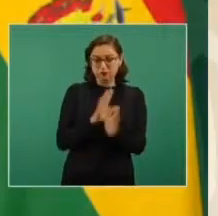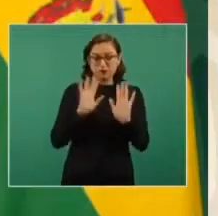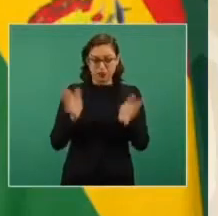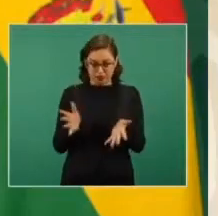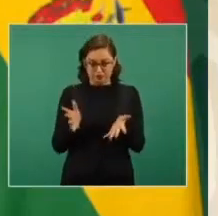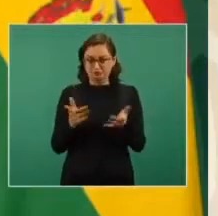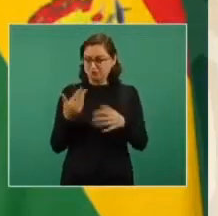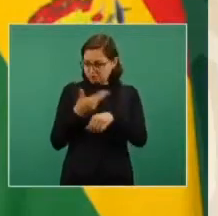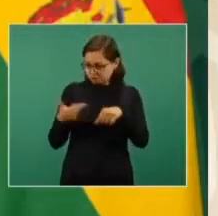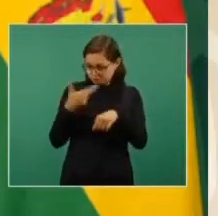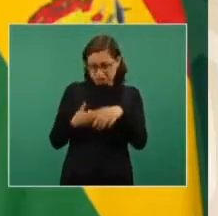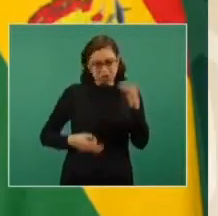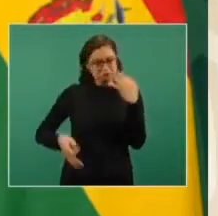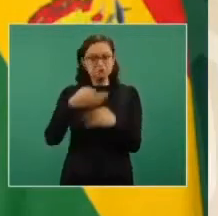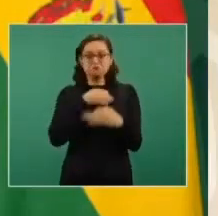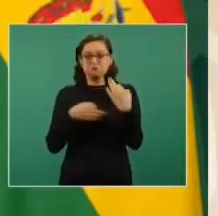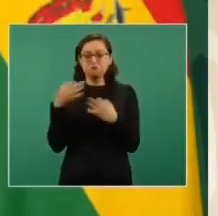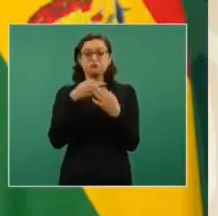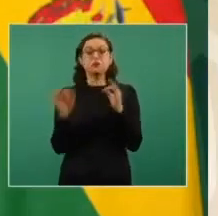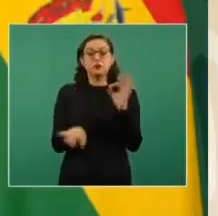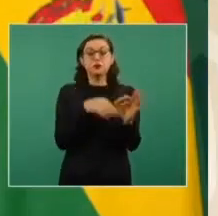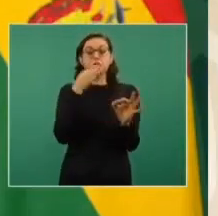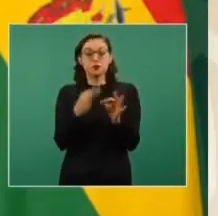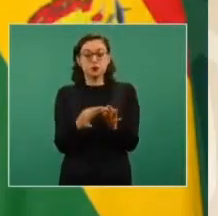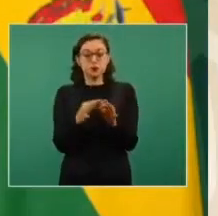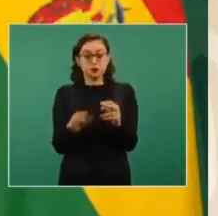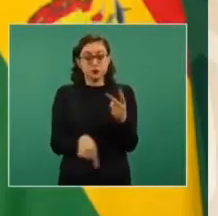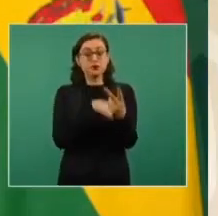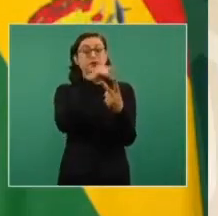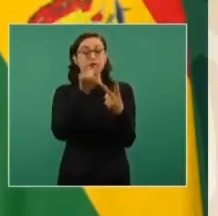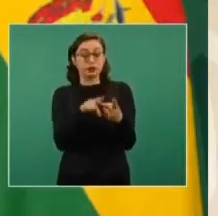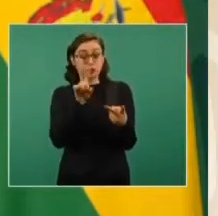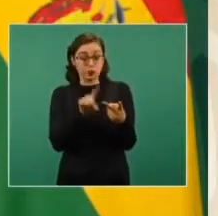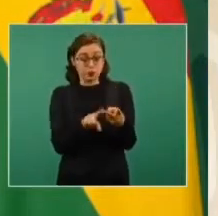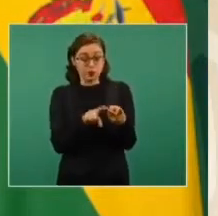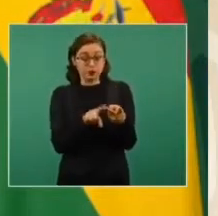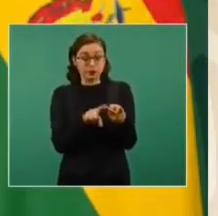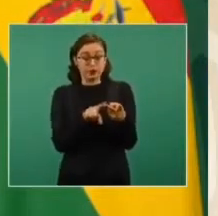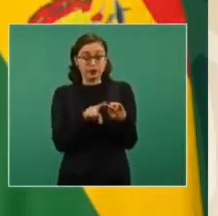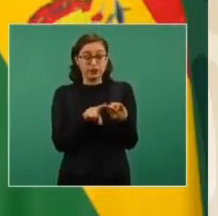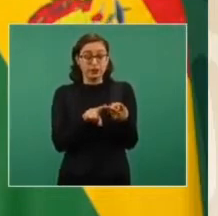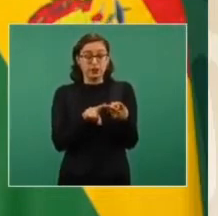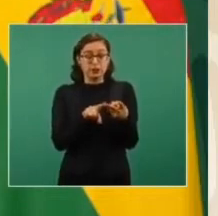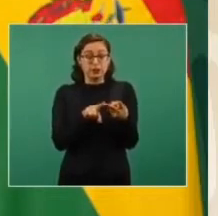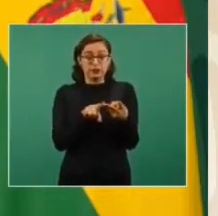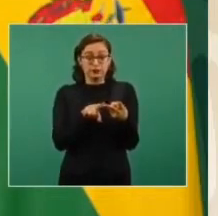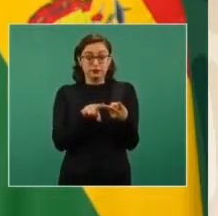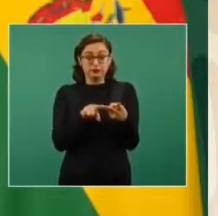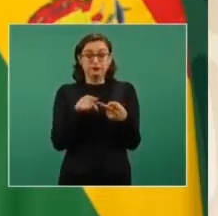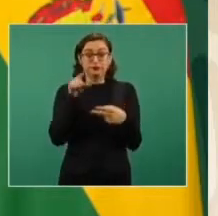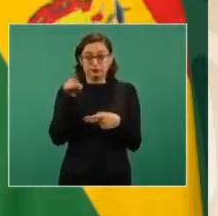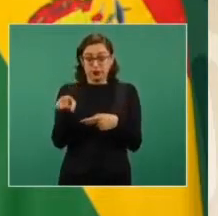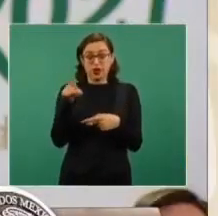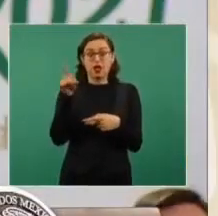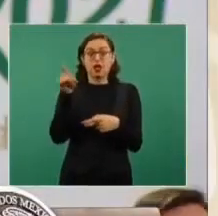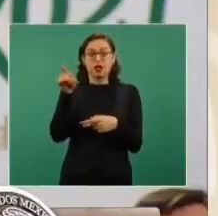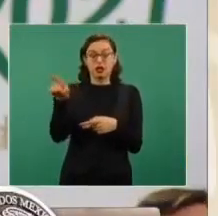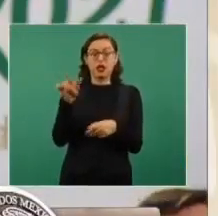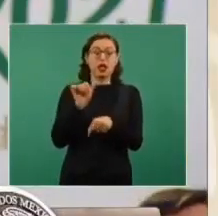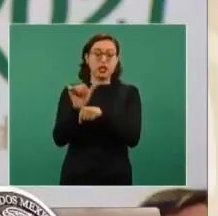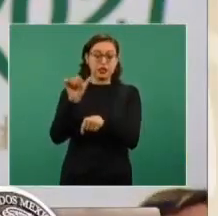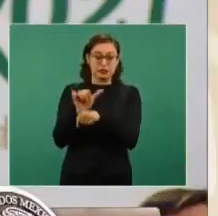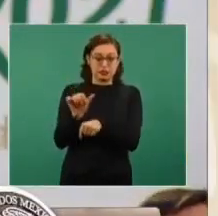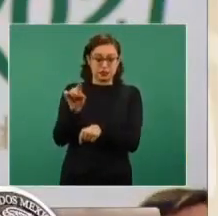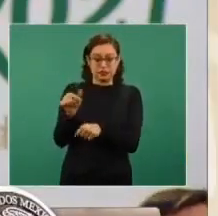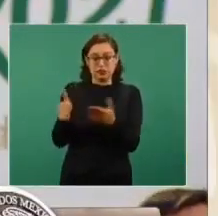hizo. Después se hizo un convenio también para que los laboratorios que acabo de referir en Buenos Aires produjeran